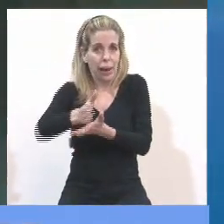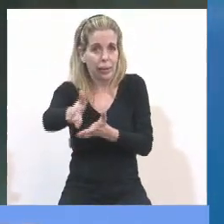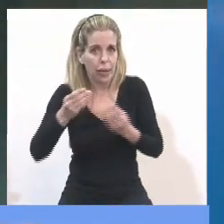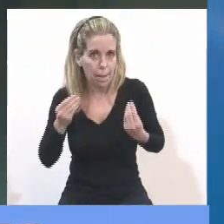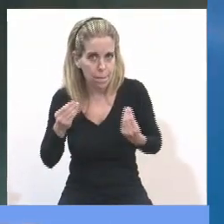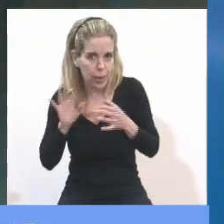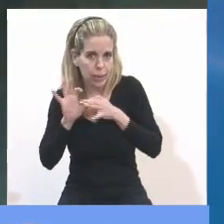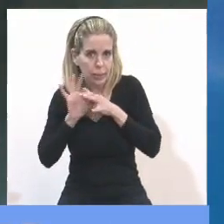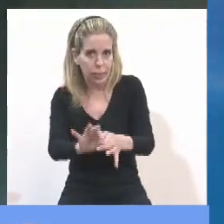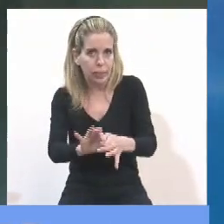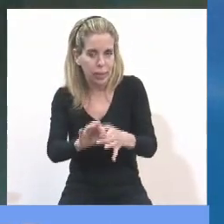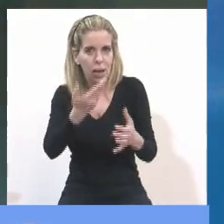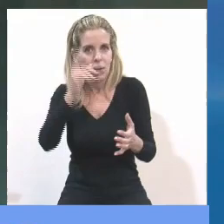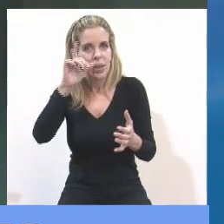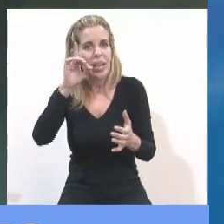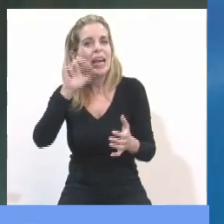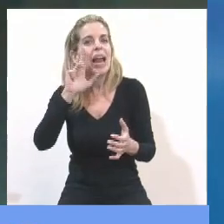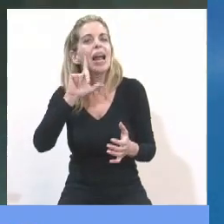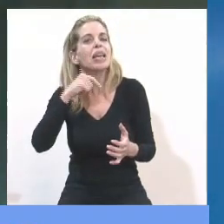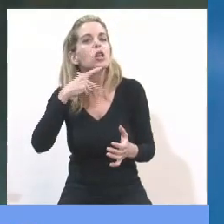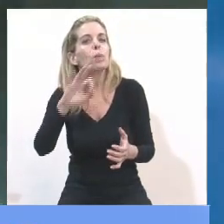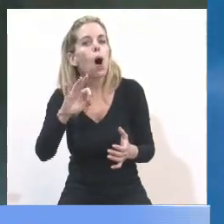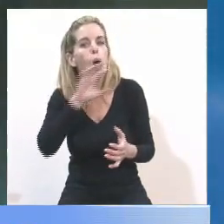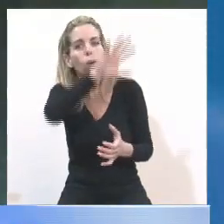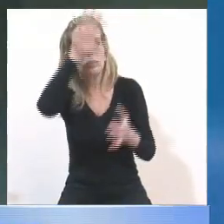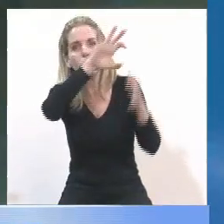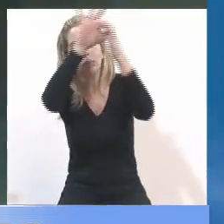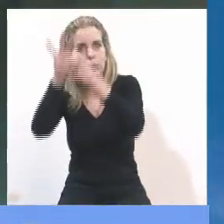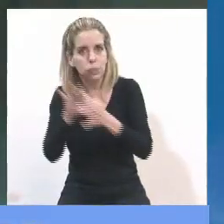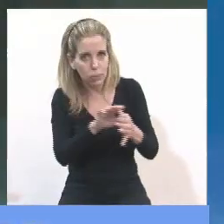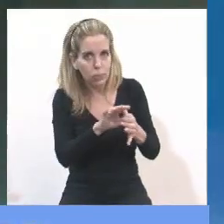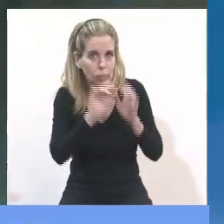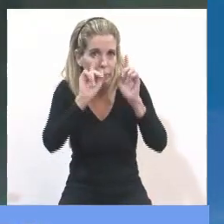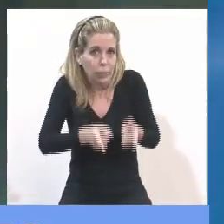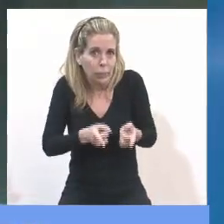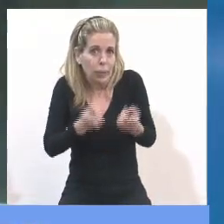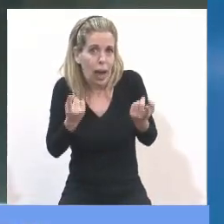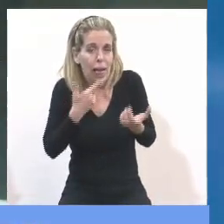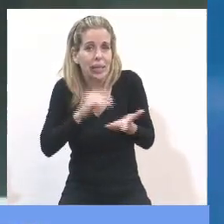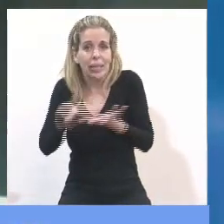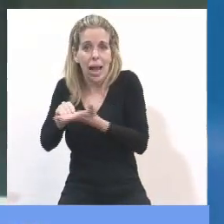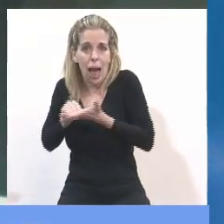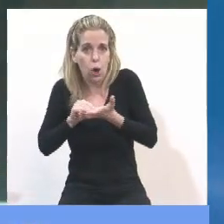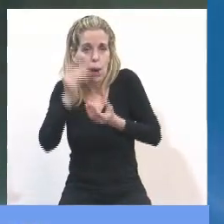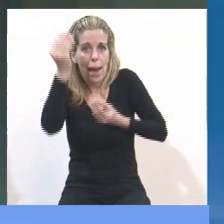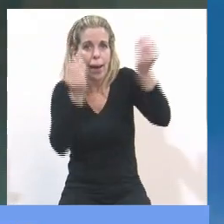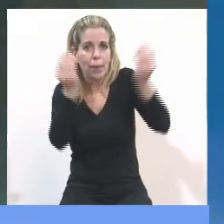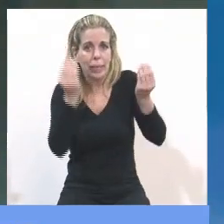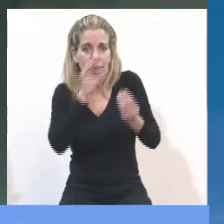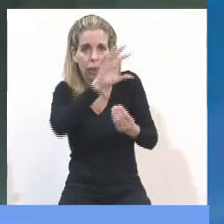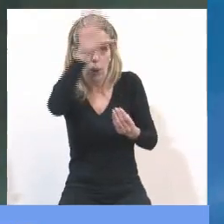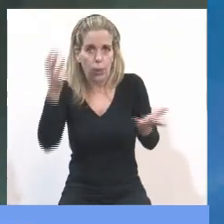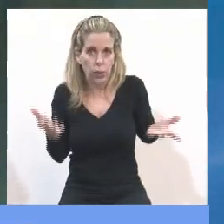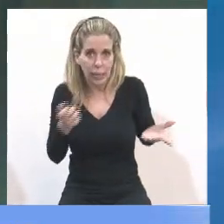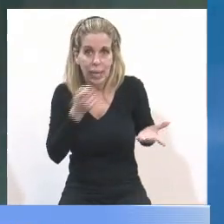el federalismo y con, obviamente, la representación popular que tiene el Senado, si usted me permite,